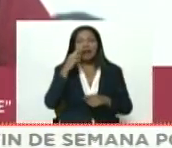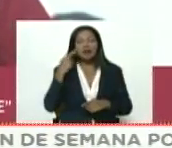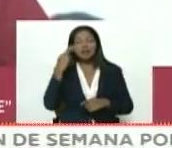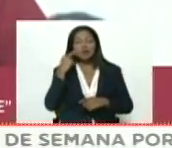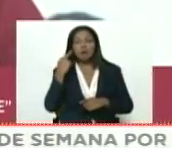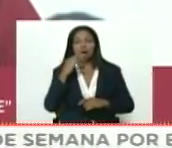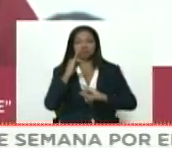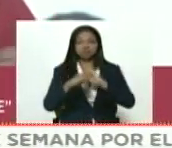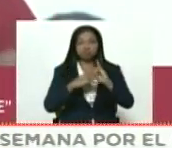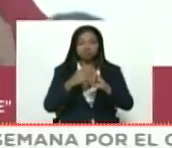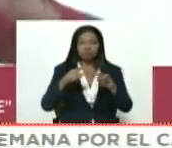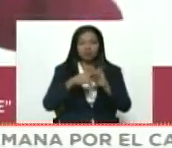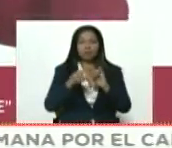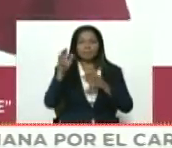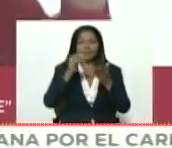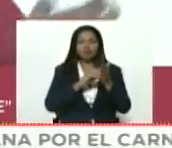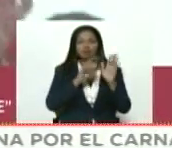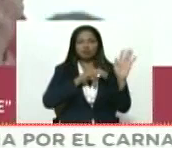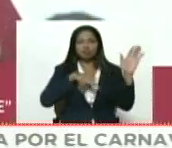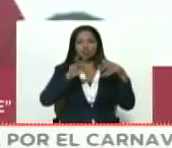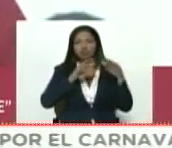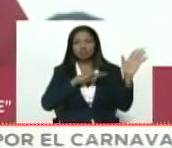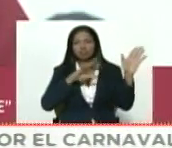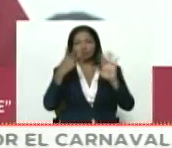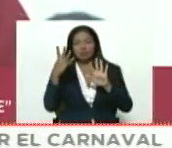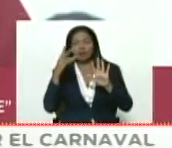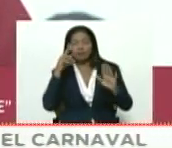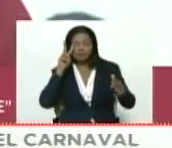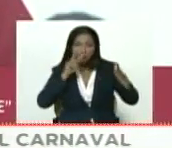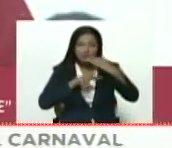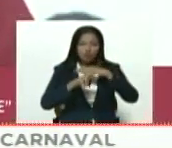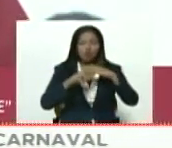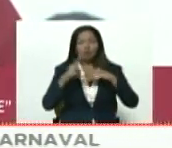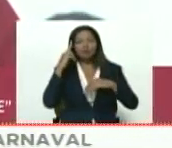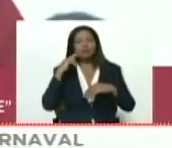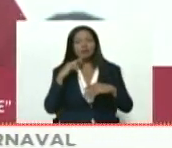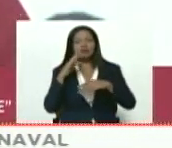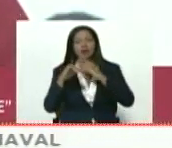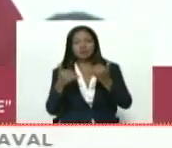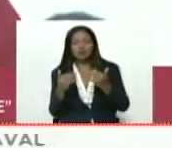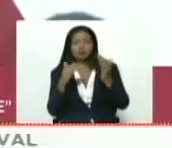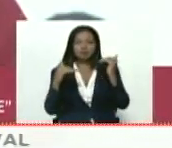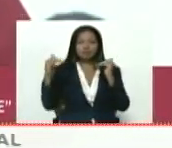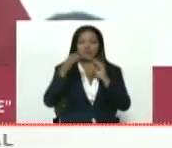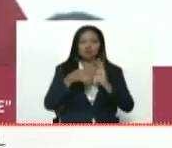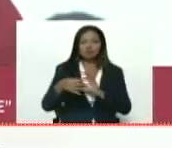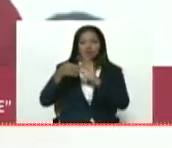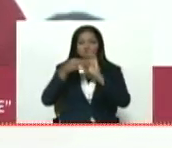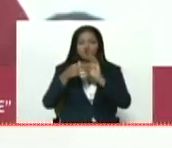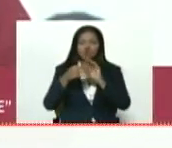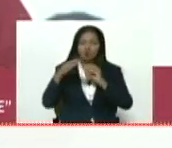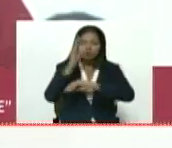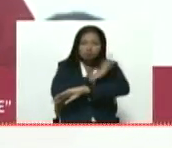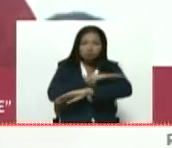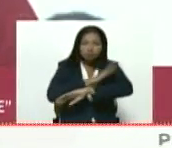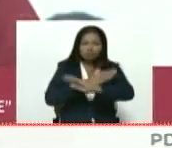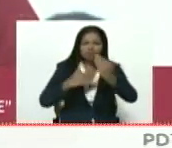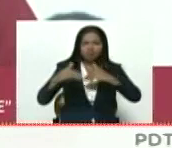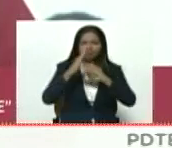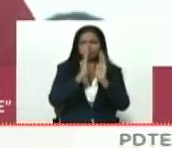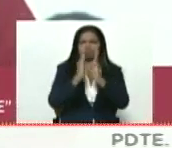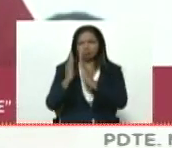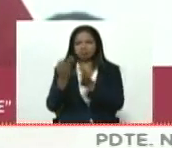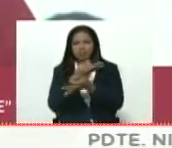1817 y 1819 hablamos de la visión bolivariana de la República con máxima unión, máxima disciplina, máxima